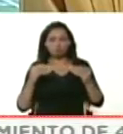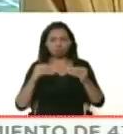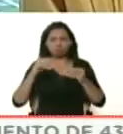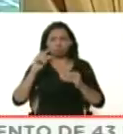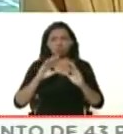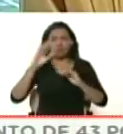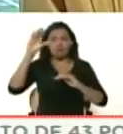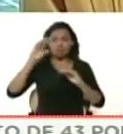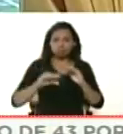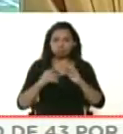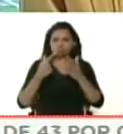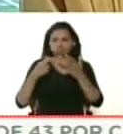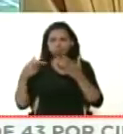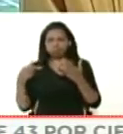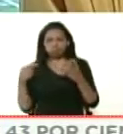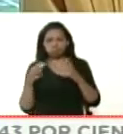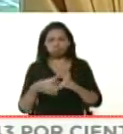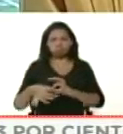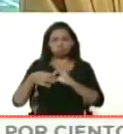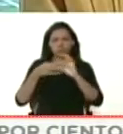pequeño, articular.